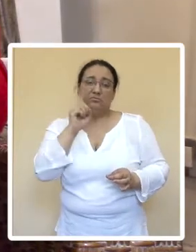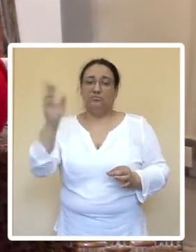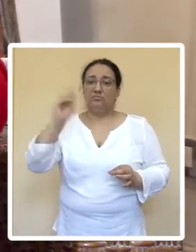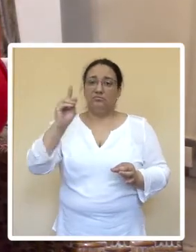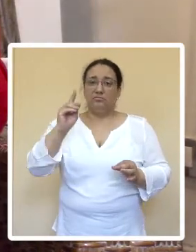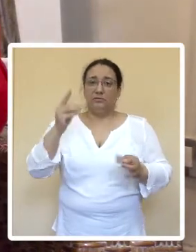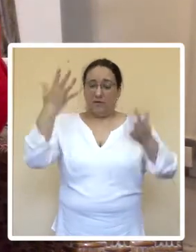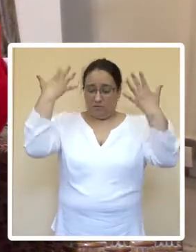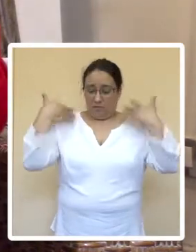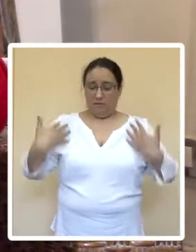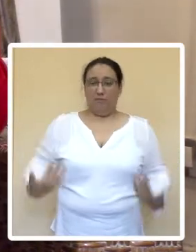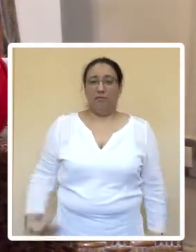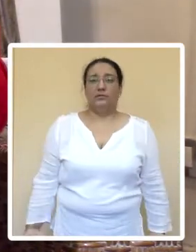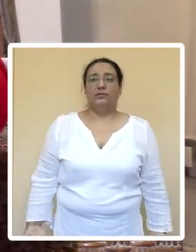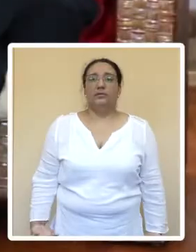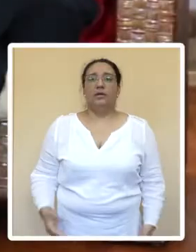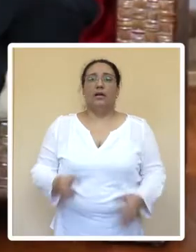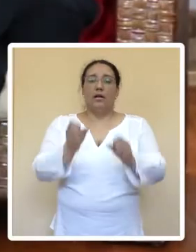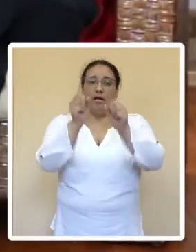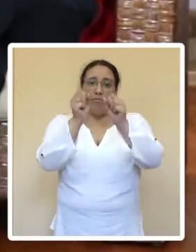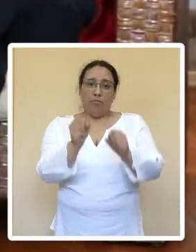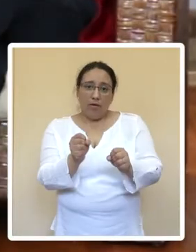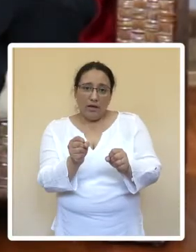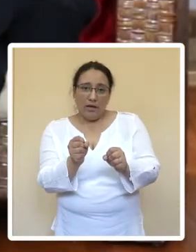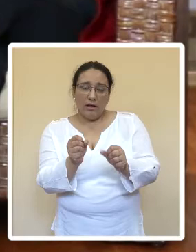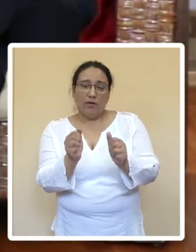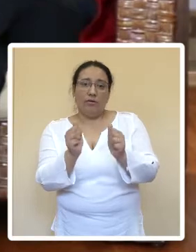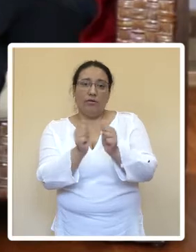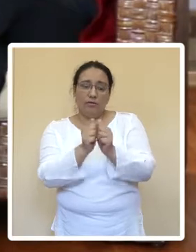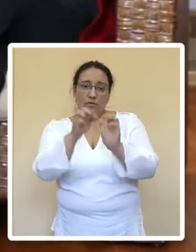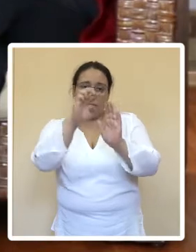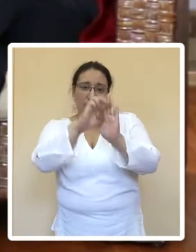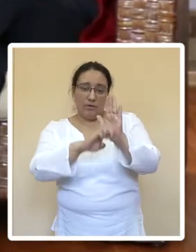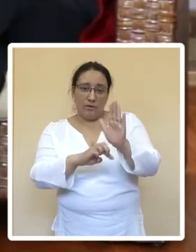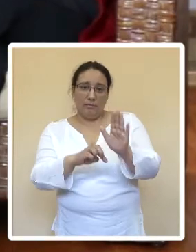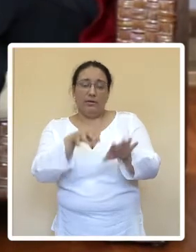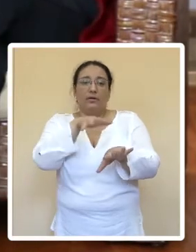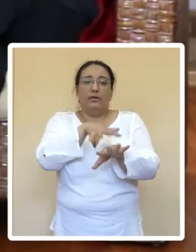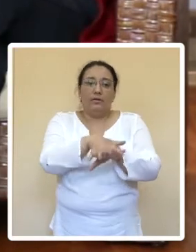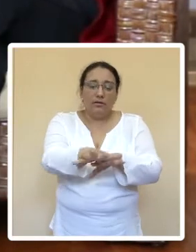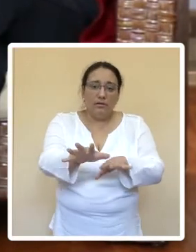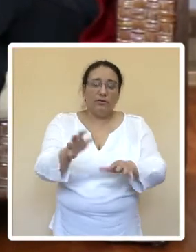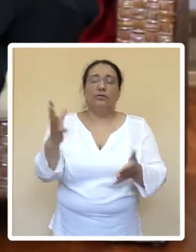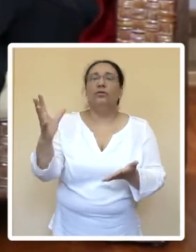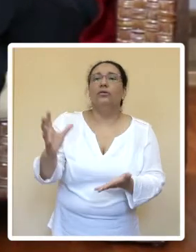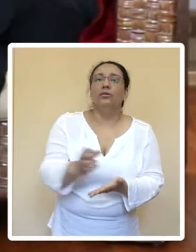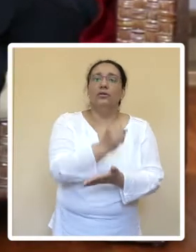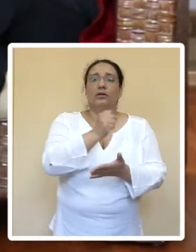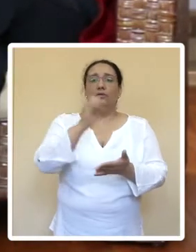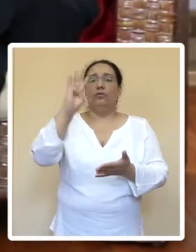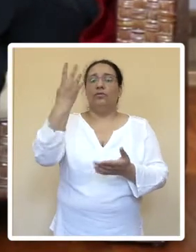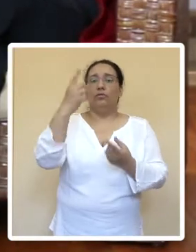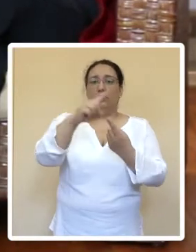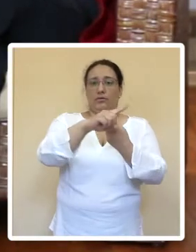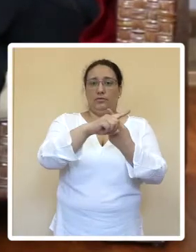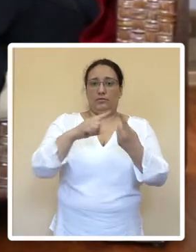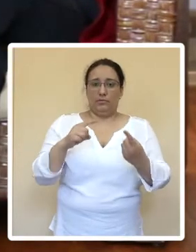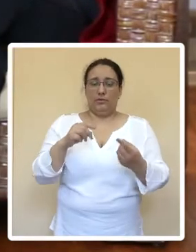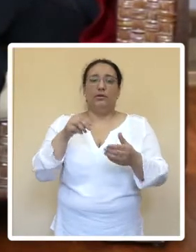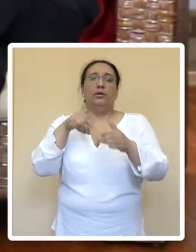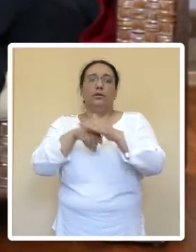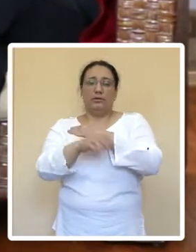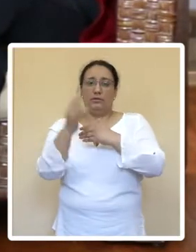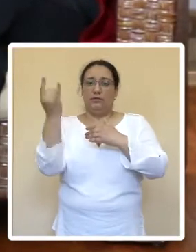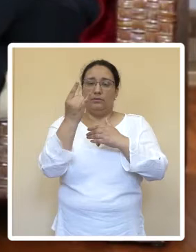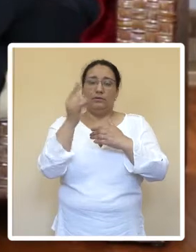física puede, a través de un programa de integración, poder obtener un cuarto medio, poder entrar a la universidad, tener